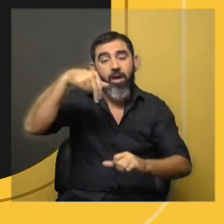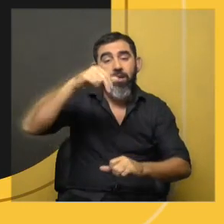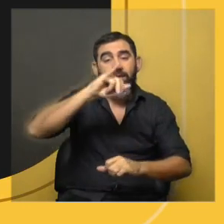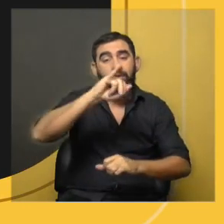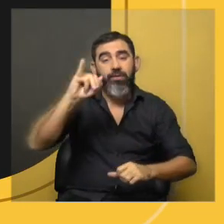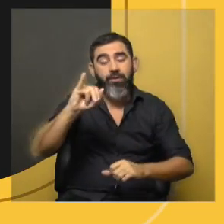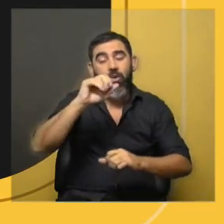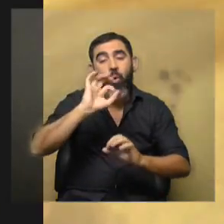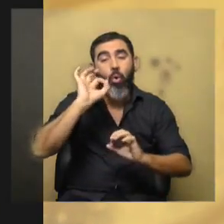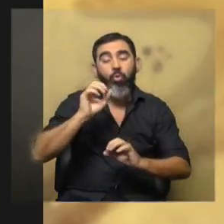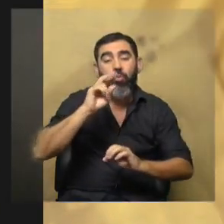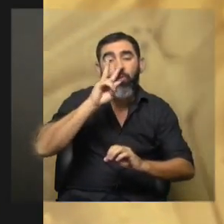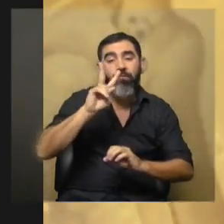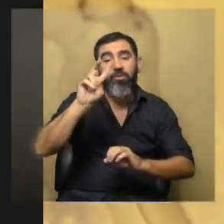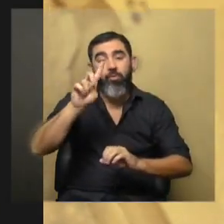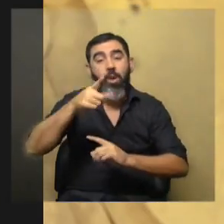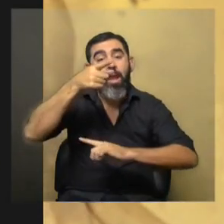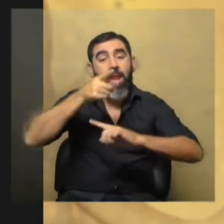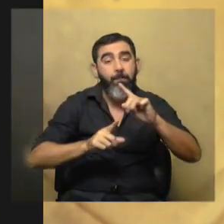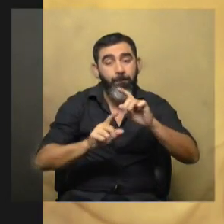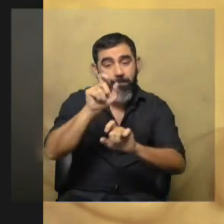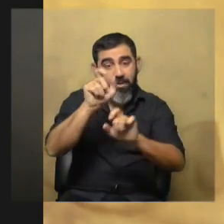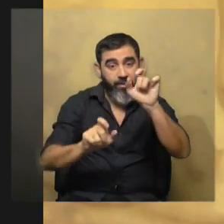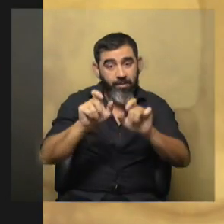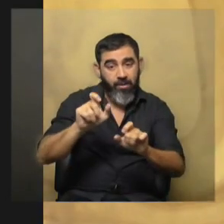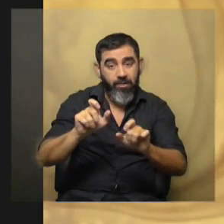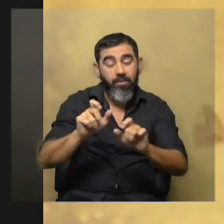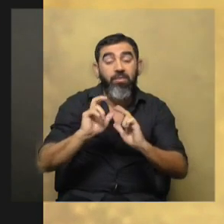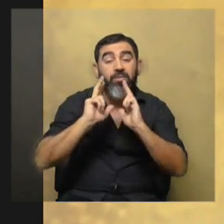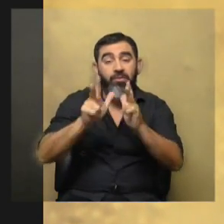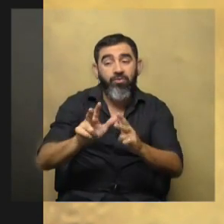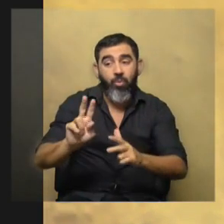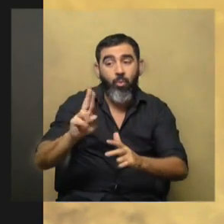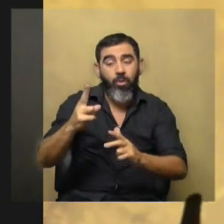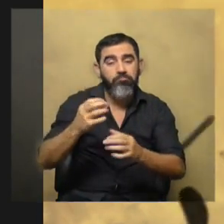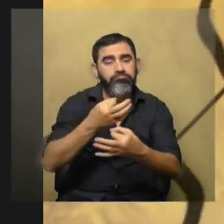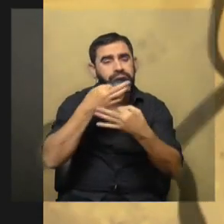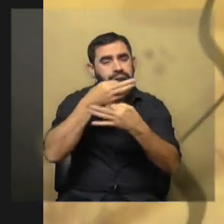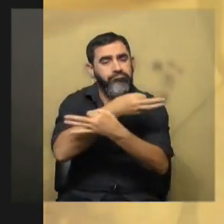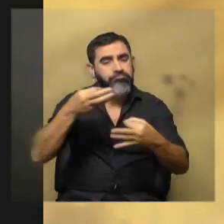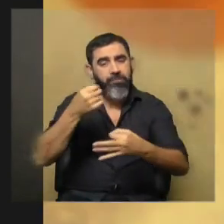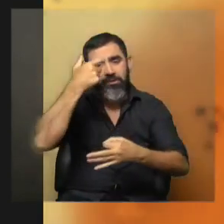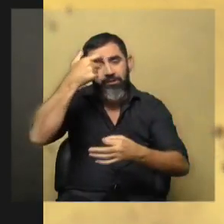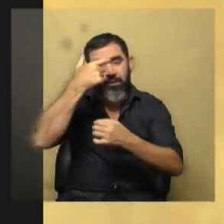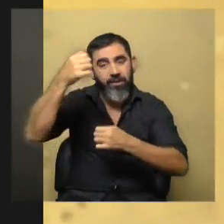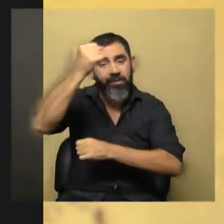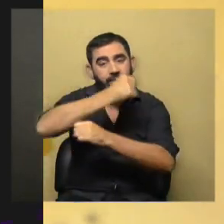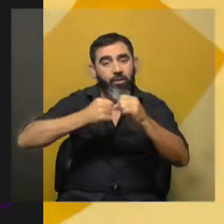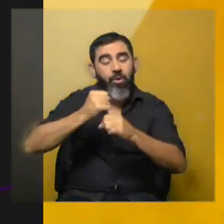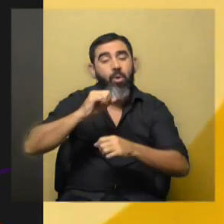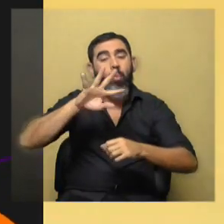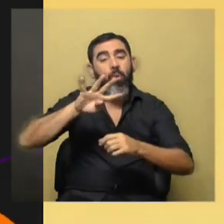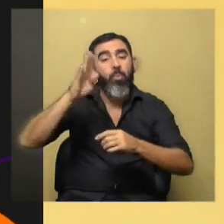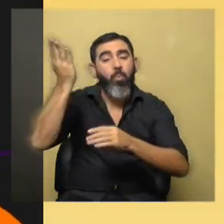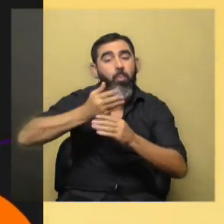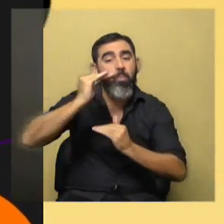de 2021, más de la mitad de la población considera que Uruguay se destaca en ciencia y tecnología 4 puntos